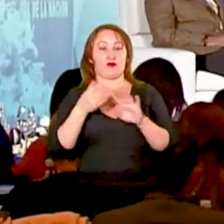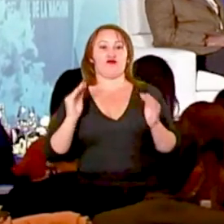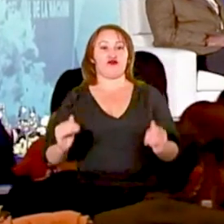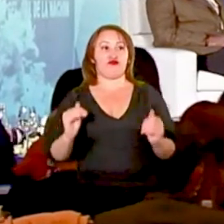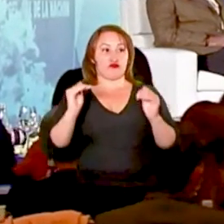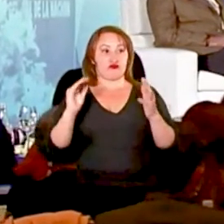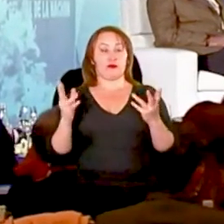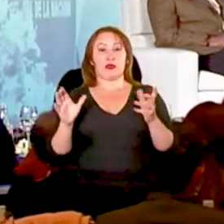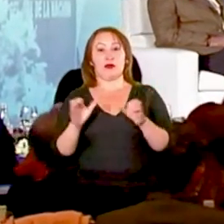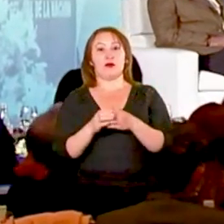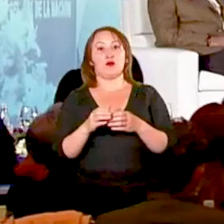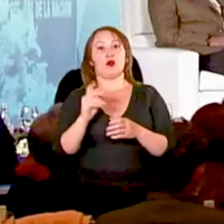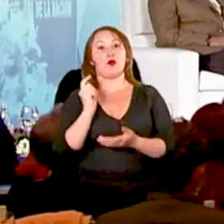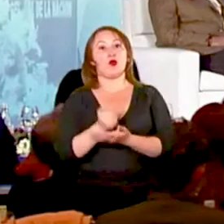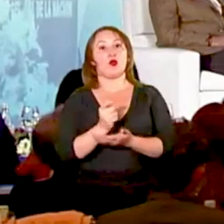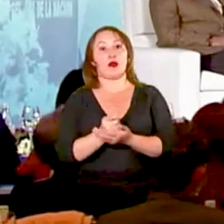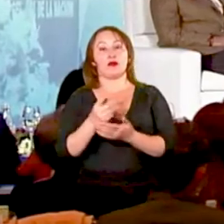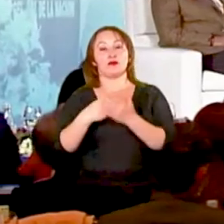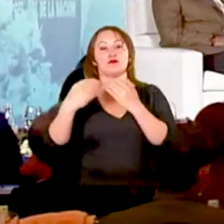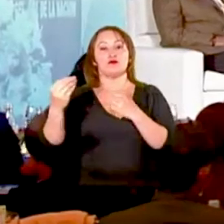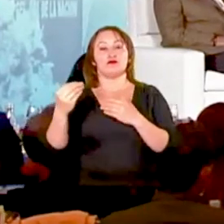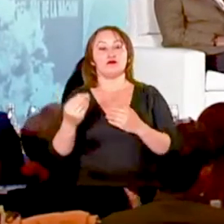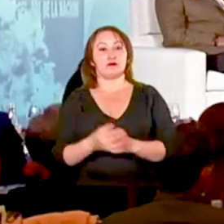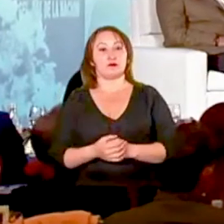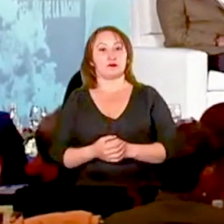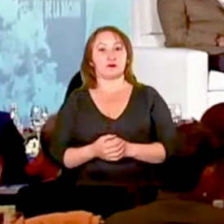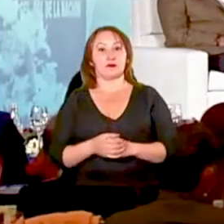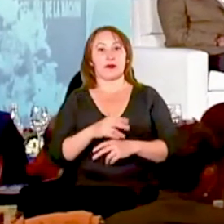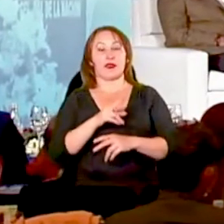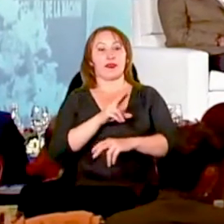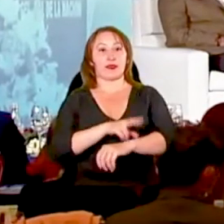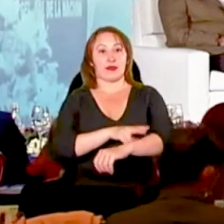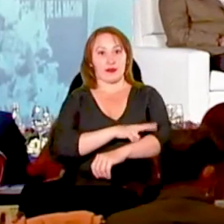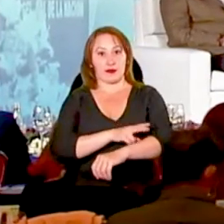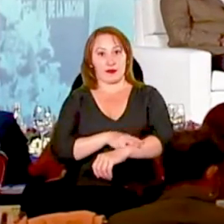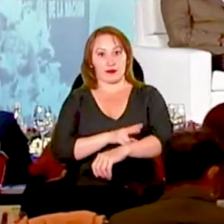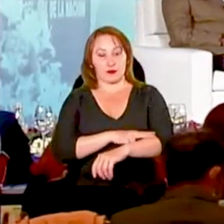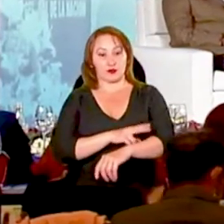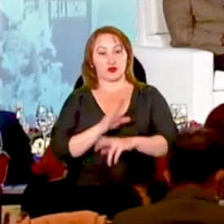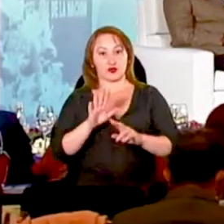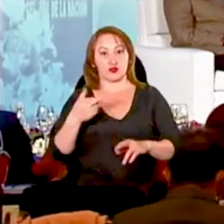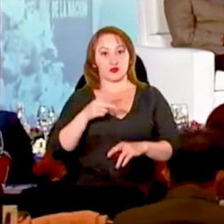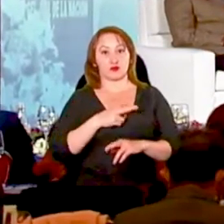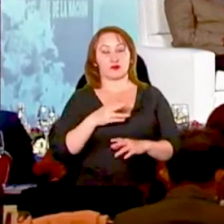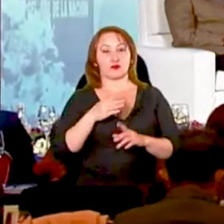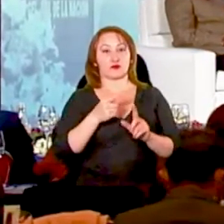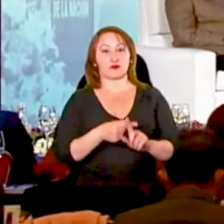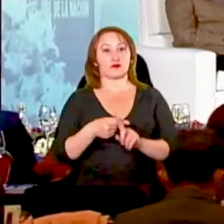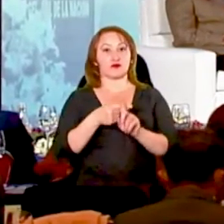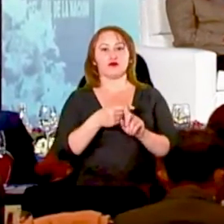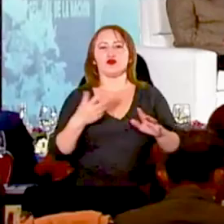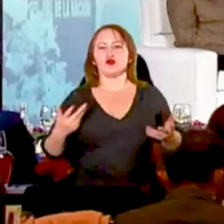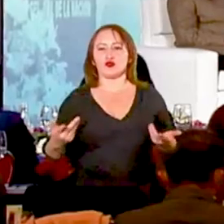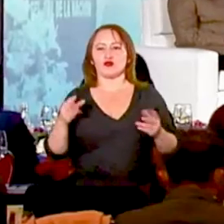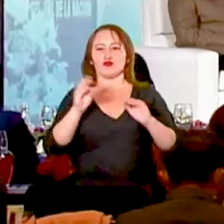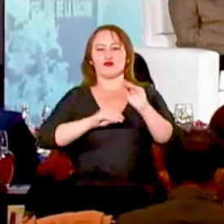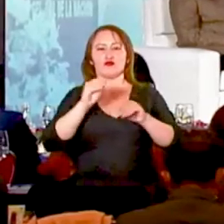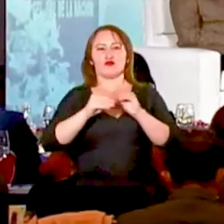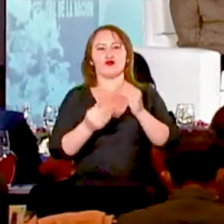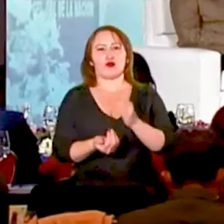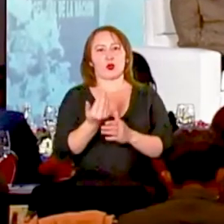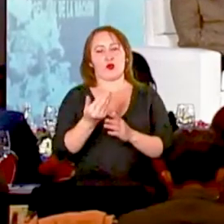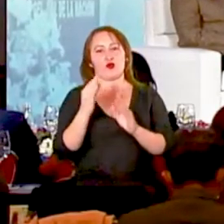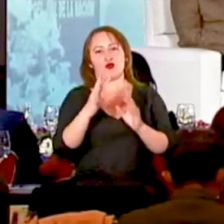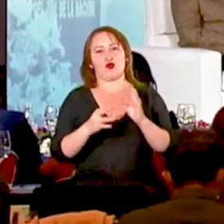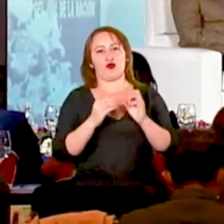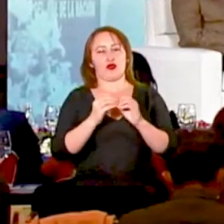nivel de abogados externos, más los delegados y abogados de nuestra Procuraduría, a elaborar el nuevo código